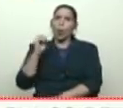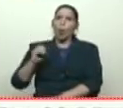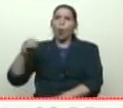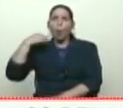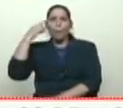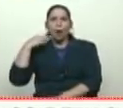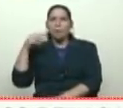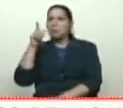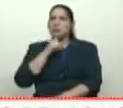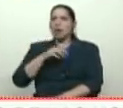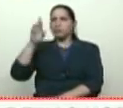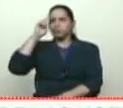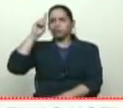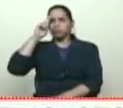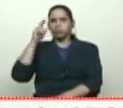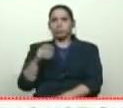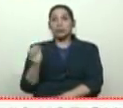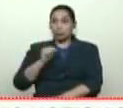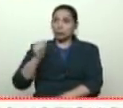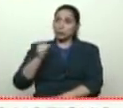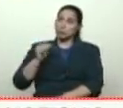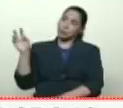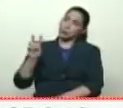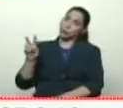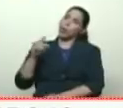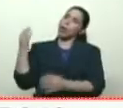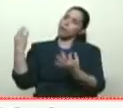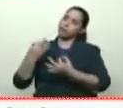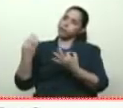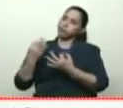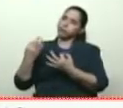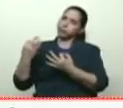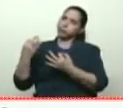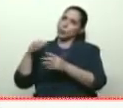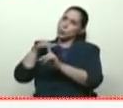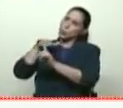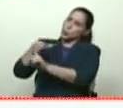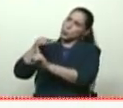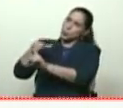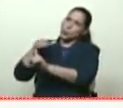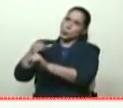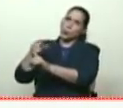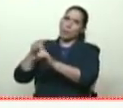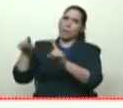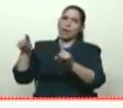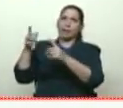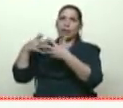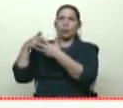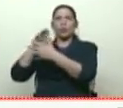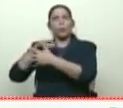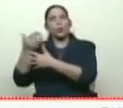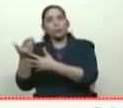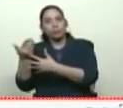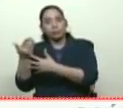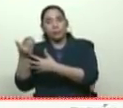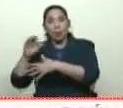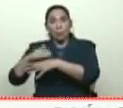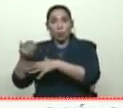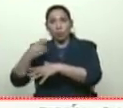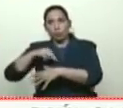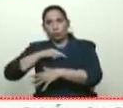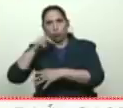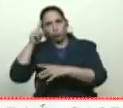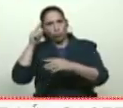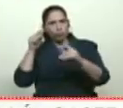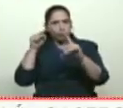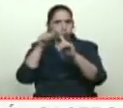sí. Venezuela era verdaderamente una amenaza inusual y extraordinaria. ¿Por qué? Porque los alcances de